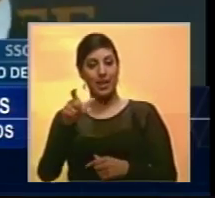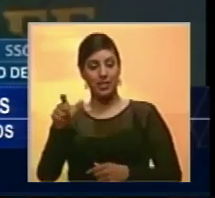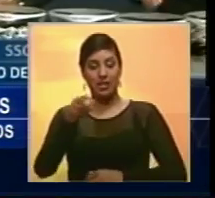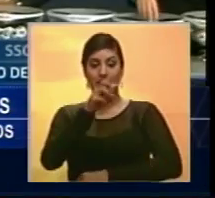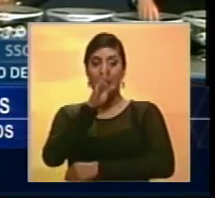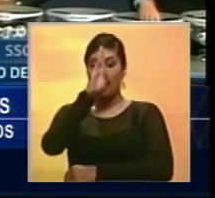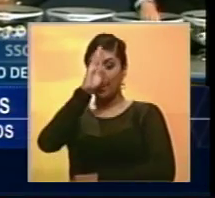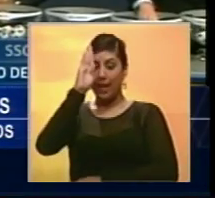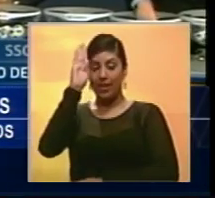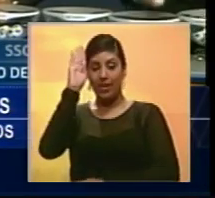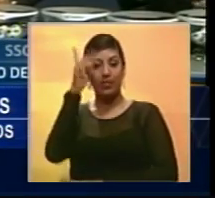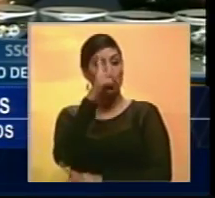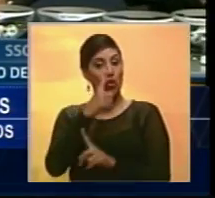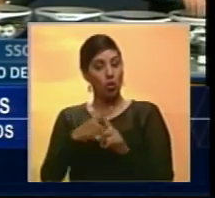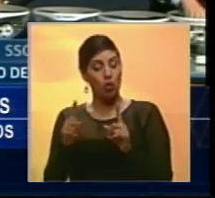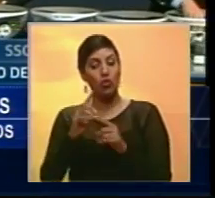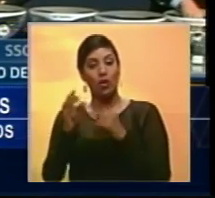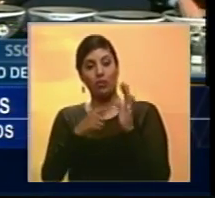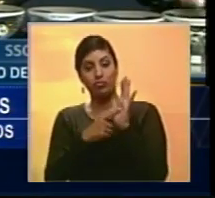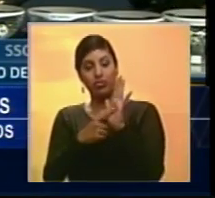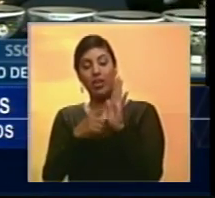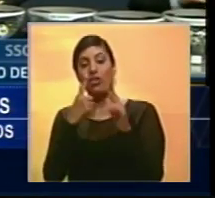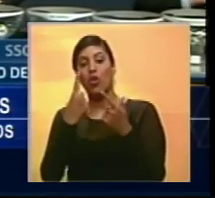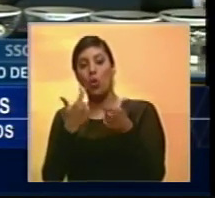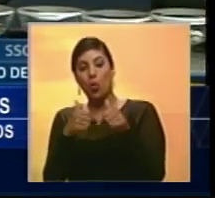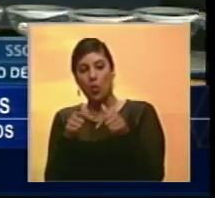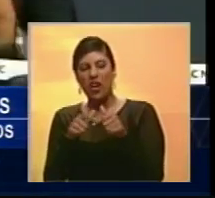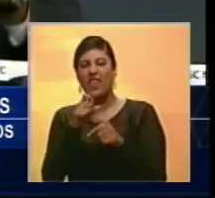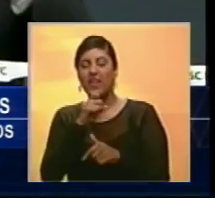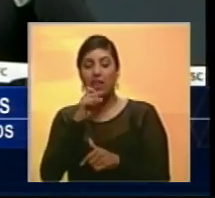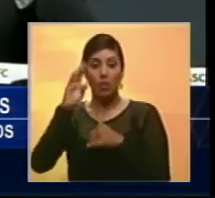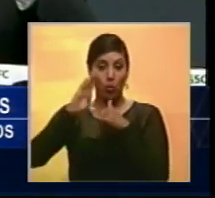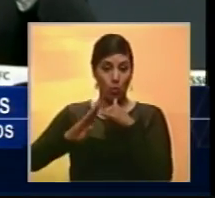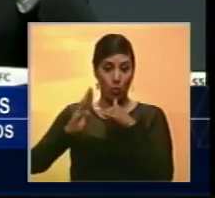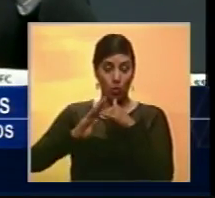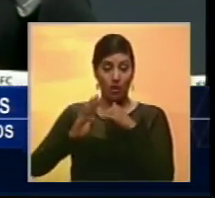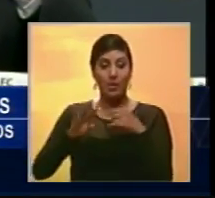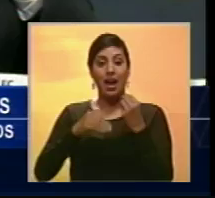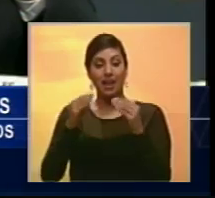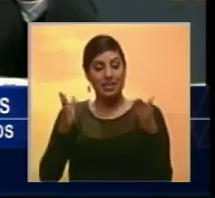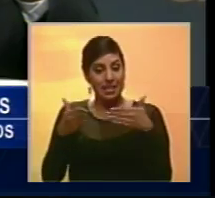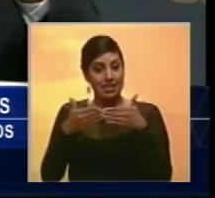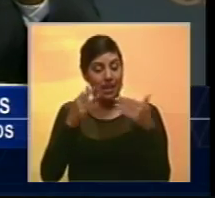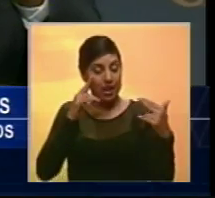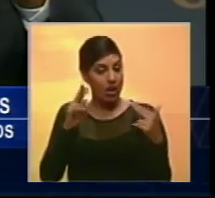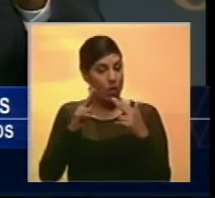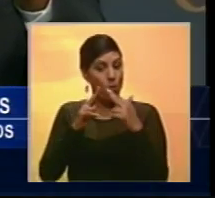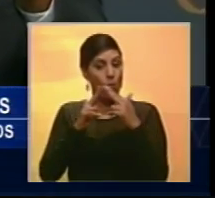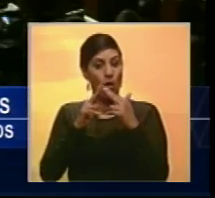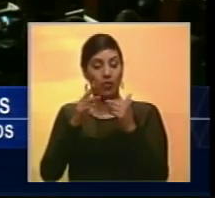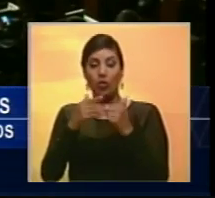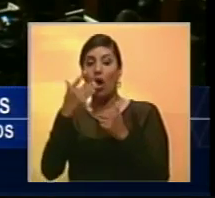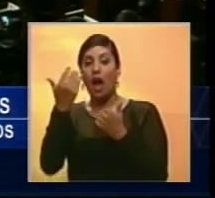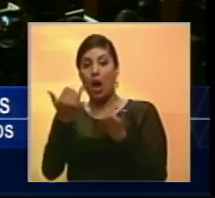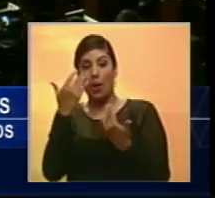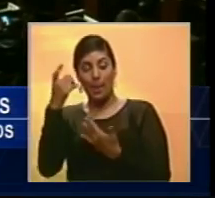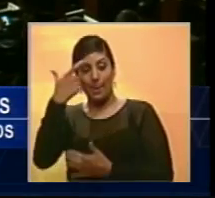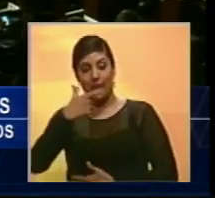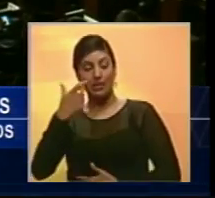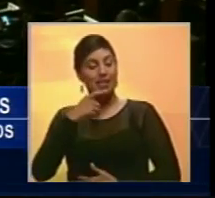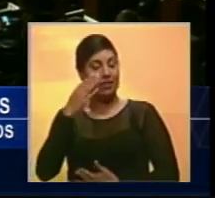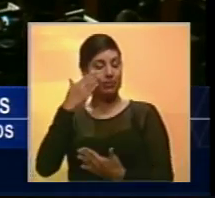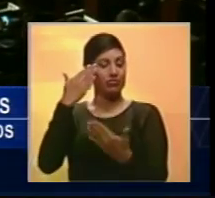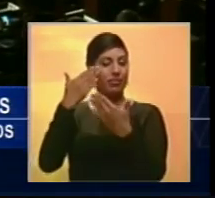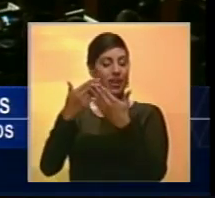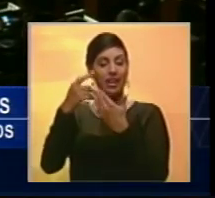Madrid y el Sevilla irá frente al Leicester. Y por último, cerrando la jornada de encuentros de ida, el Mónaco se verá la